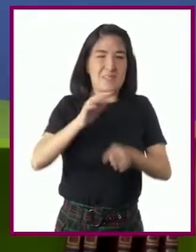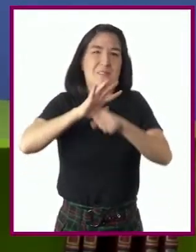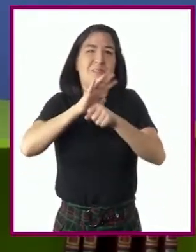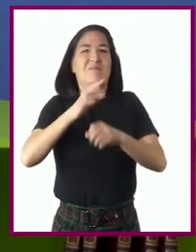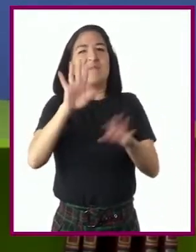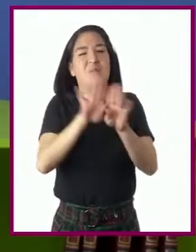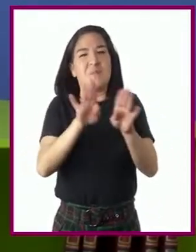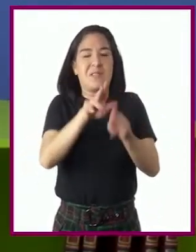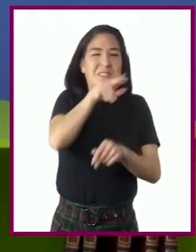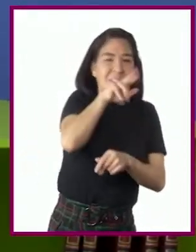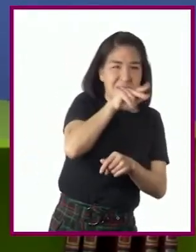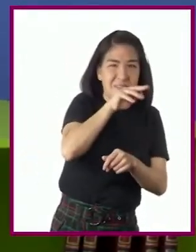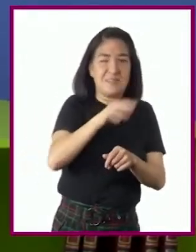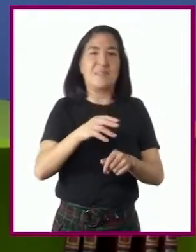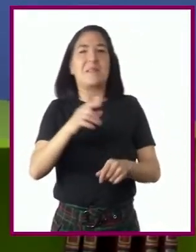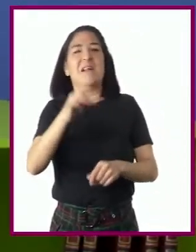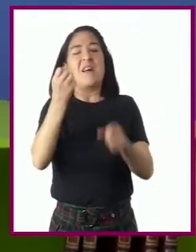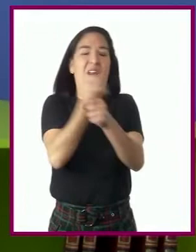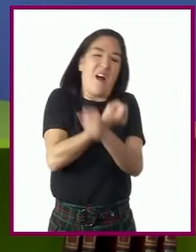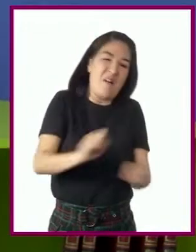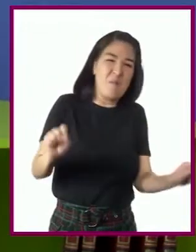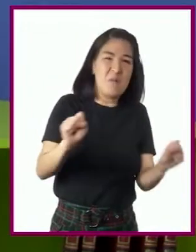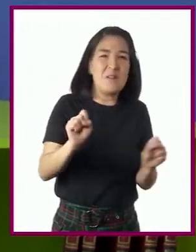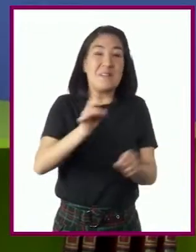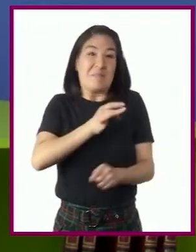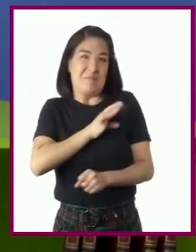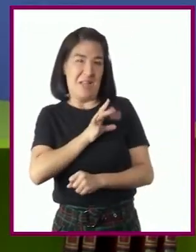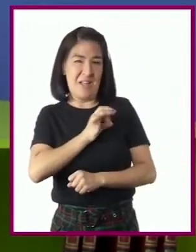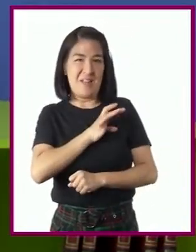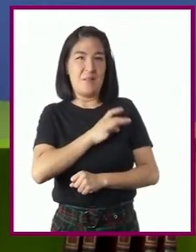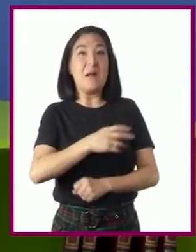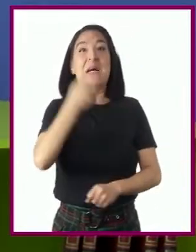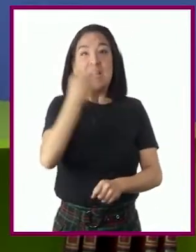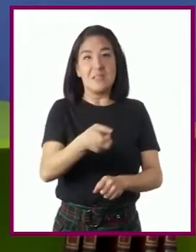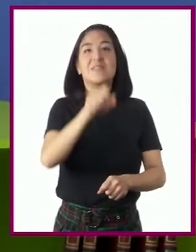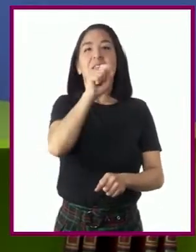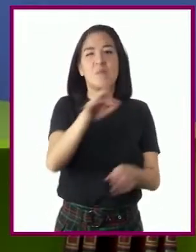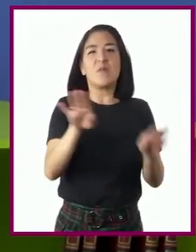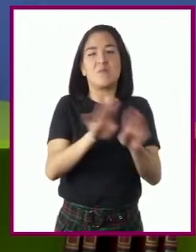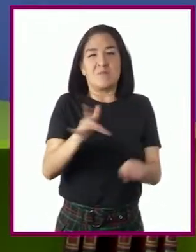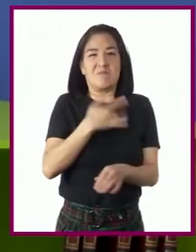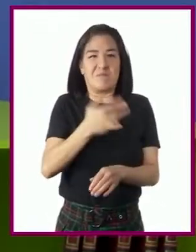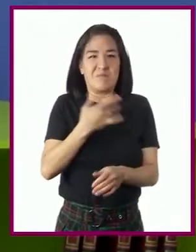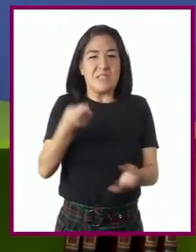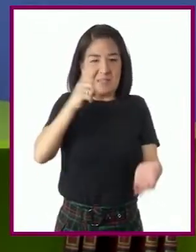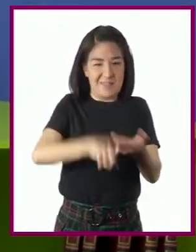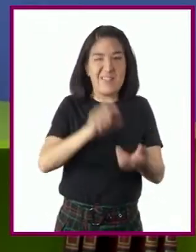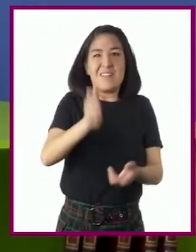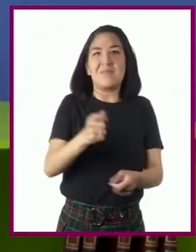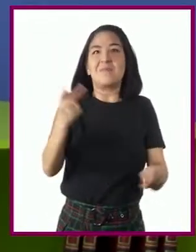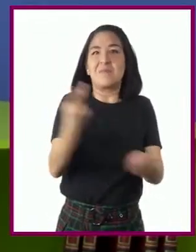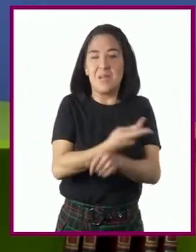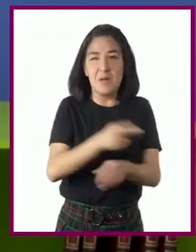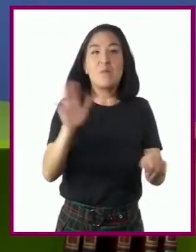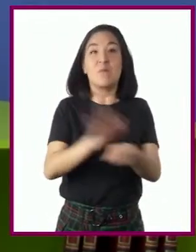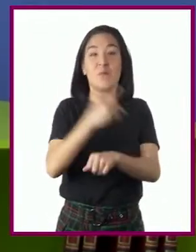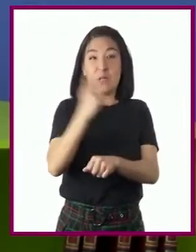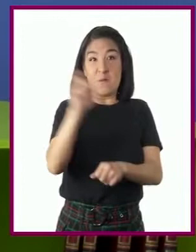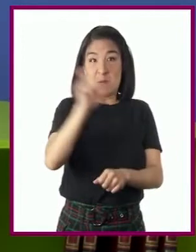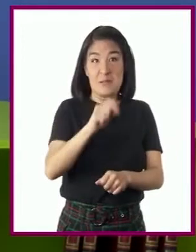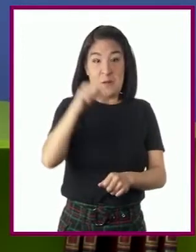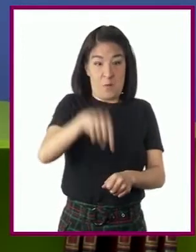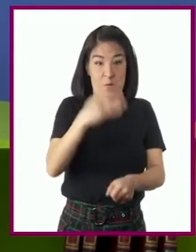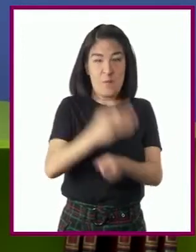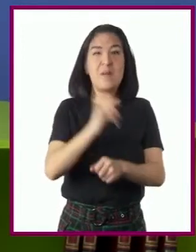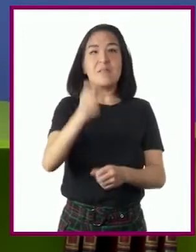tristeza, aburrimiento o miedo, y cada uno experimenta de forma distinta lo que pasa, porque la situación en la que lo están